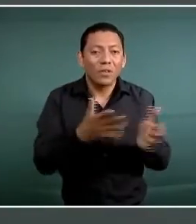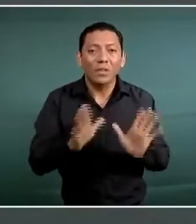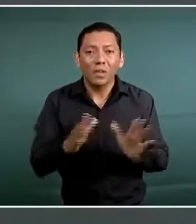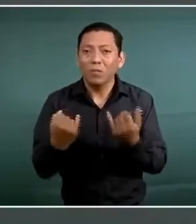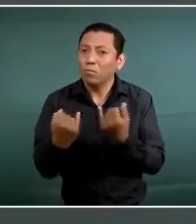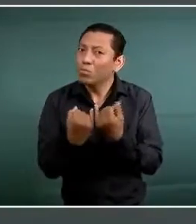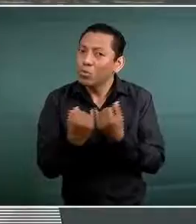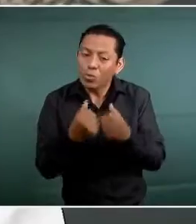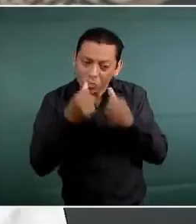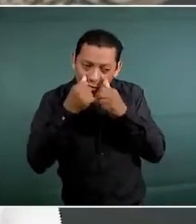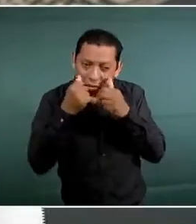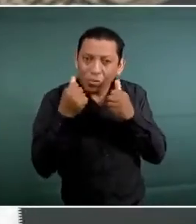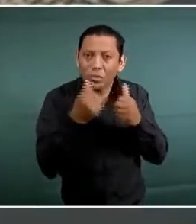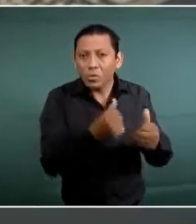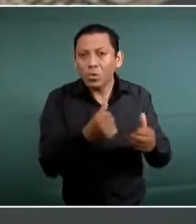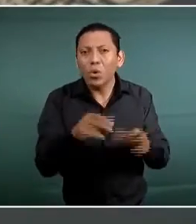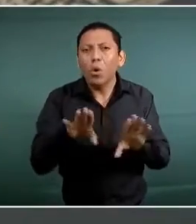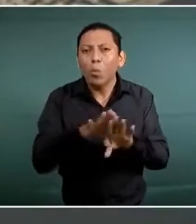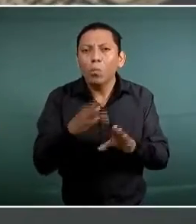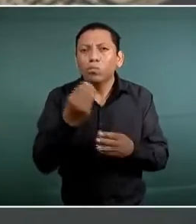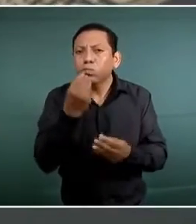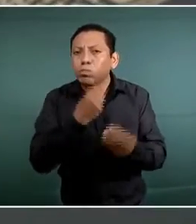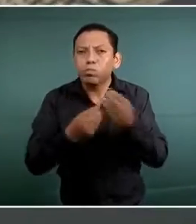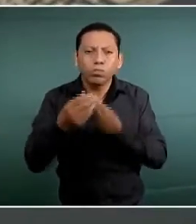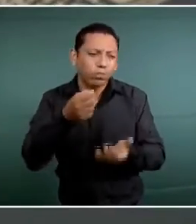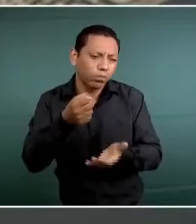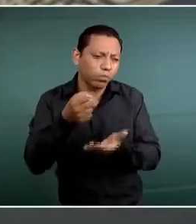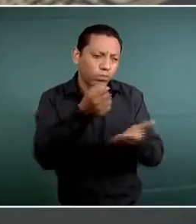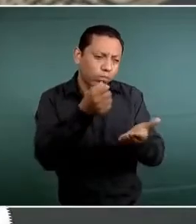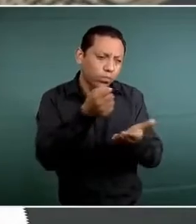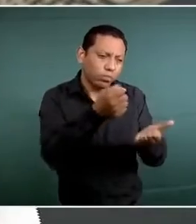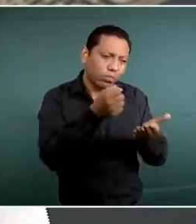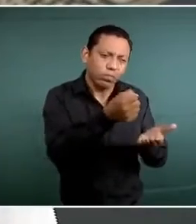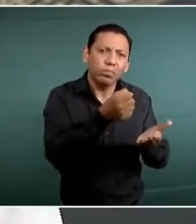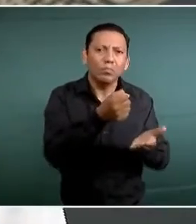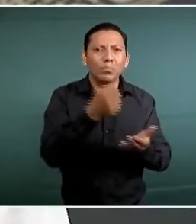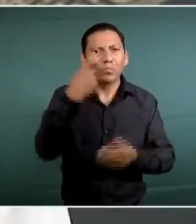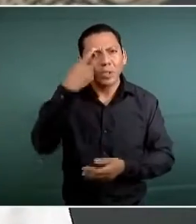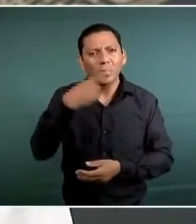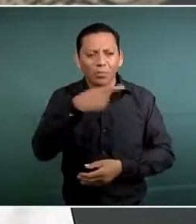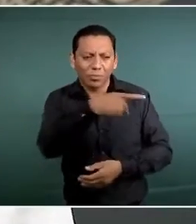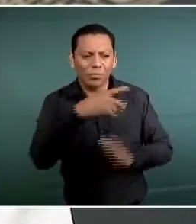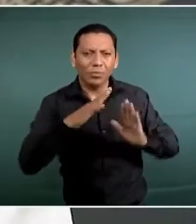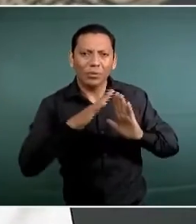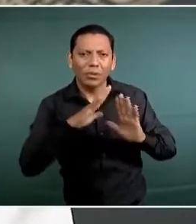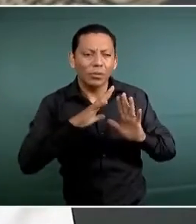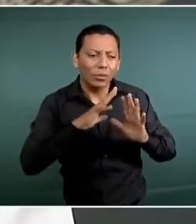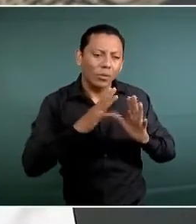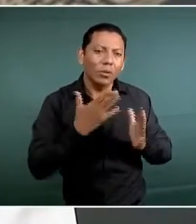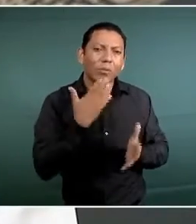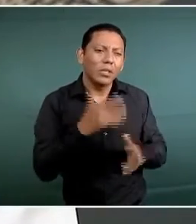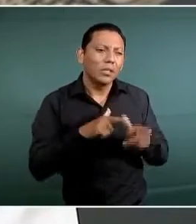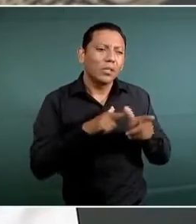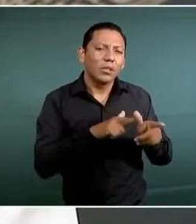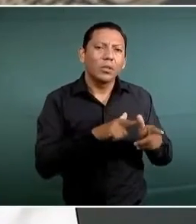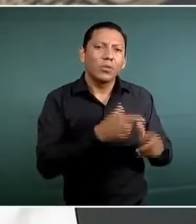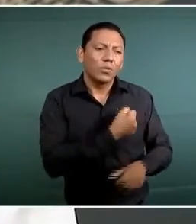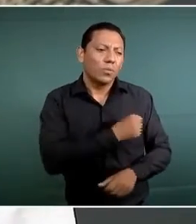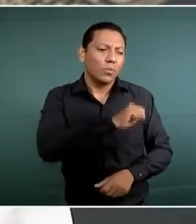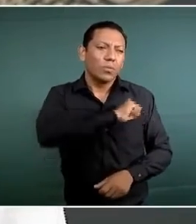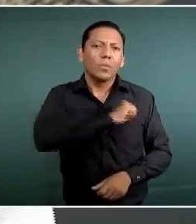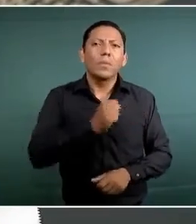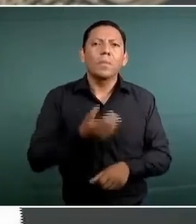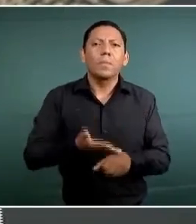estamos atendiendo también con alimentación, para que puedan en su casa recuperarse bien.